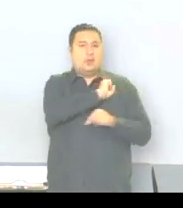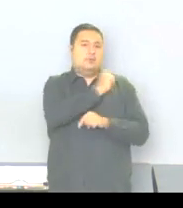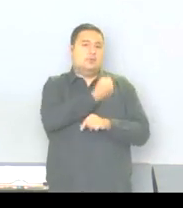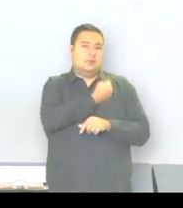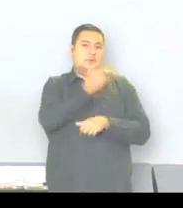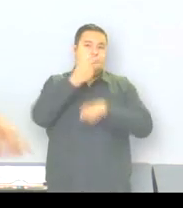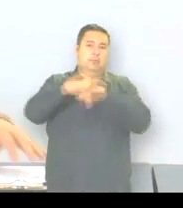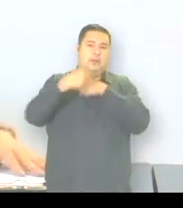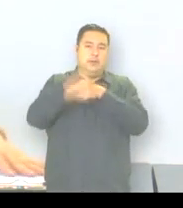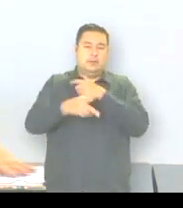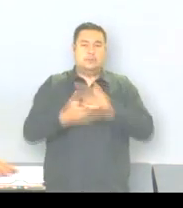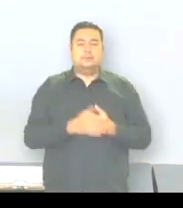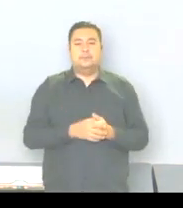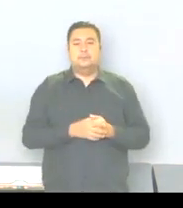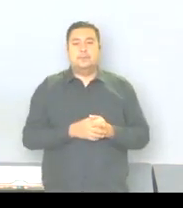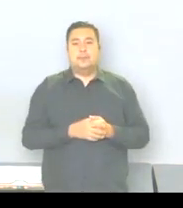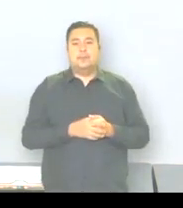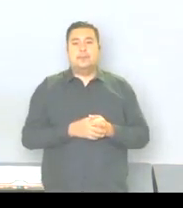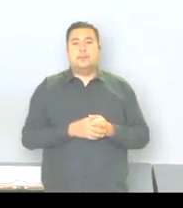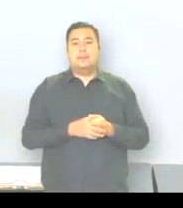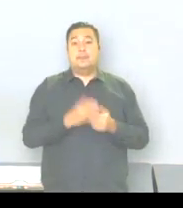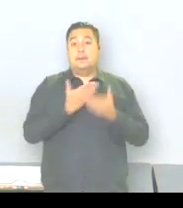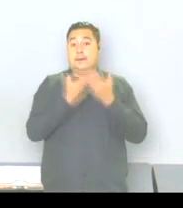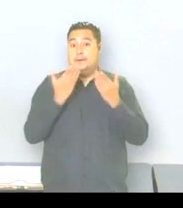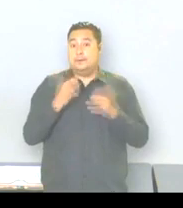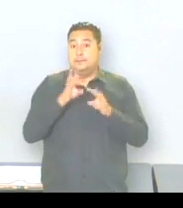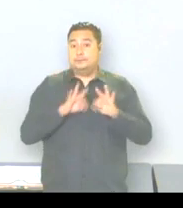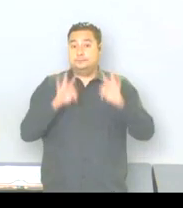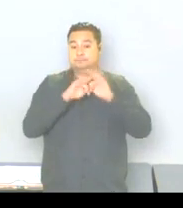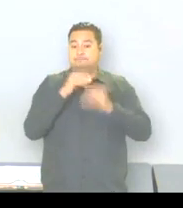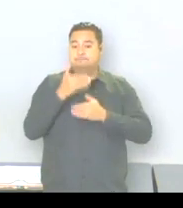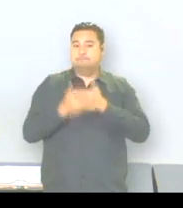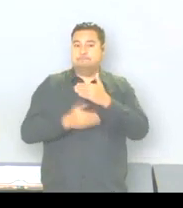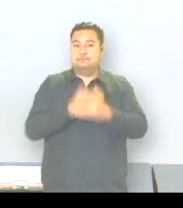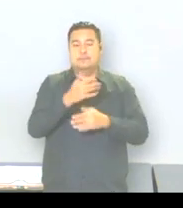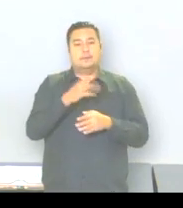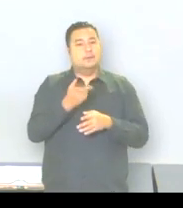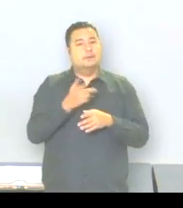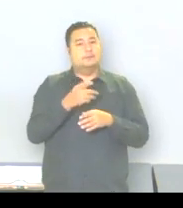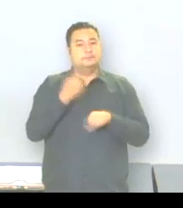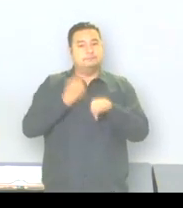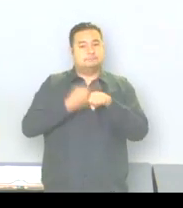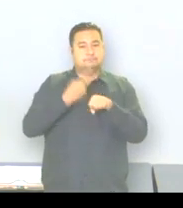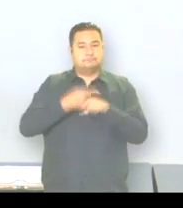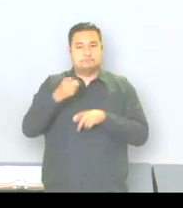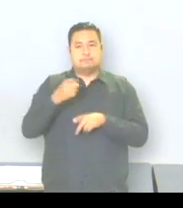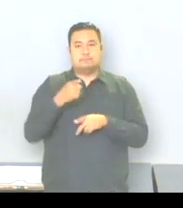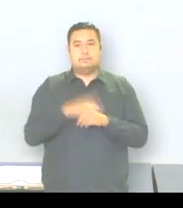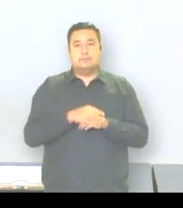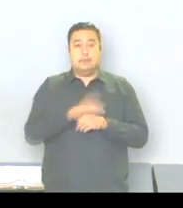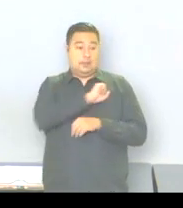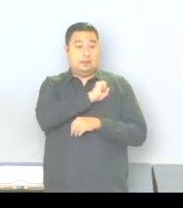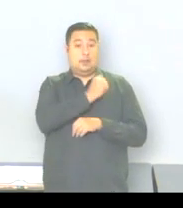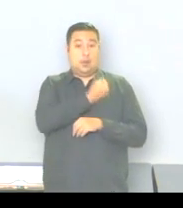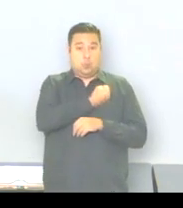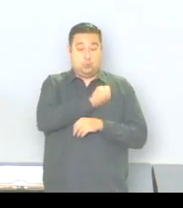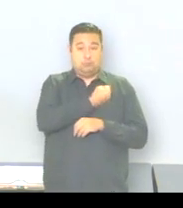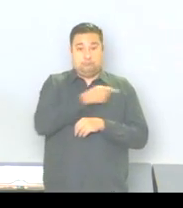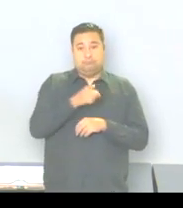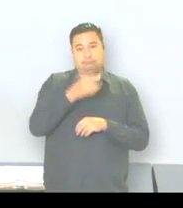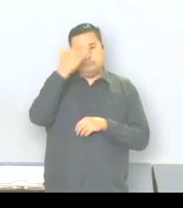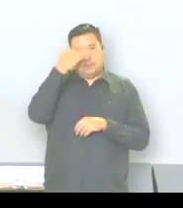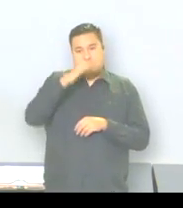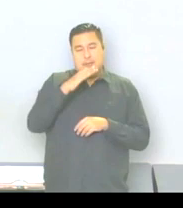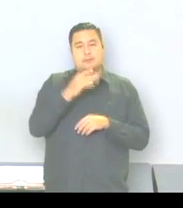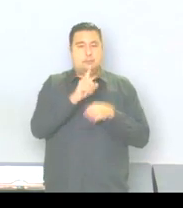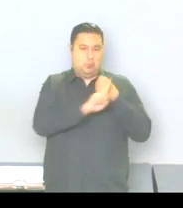salud. Lo que tenemos que transitar en este momento es precisamente esta pandemia que está afectando la parte de salud y obviamente la